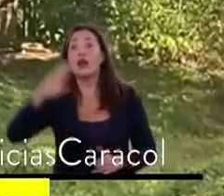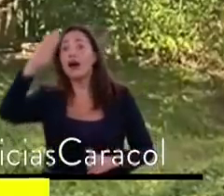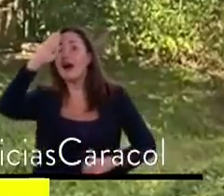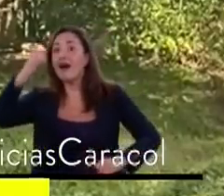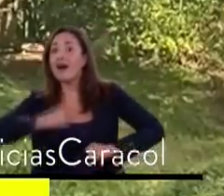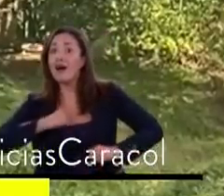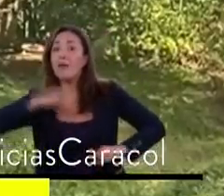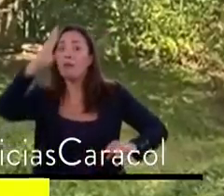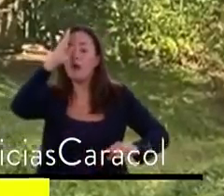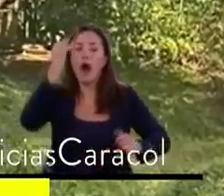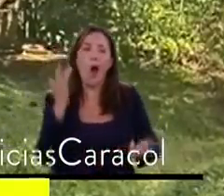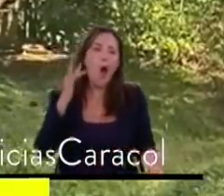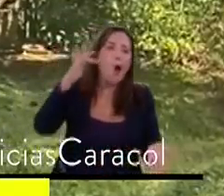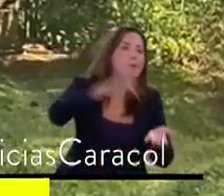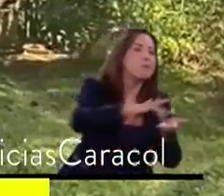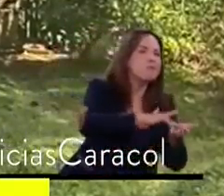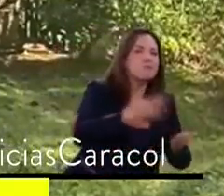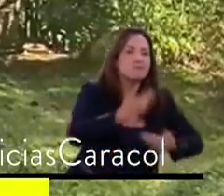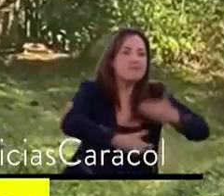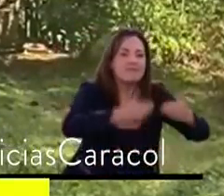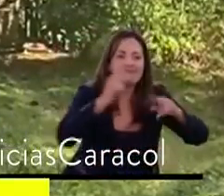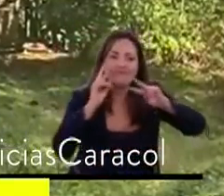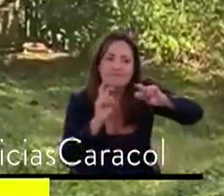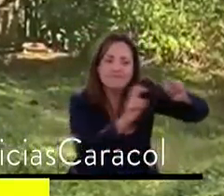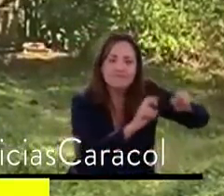policía hacen presencia en la zona para continuar con las